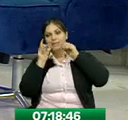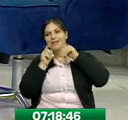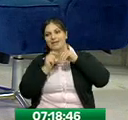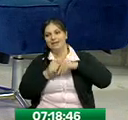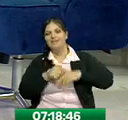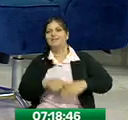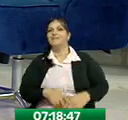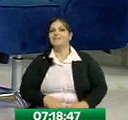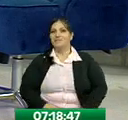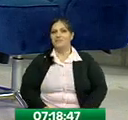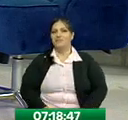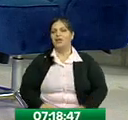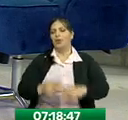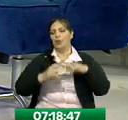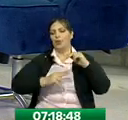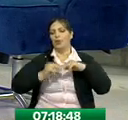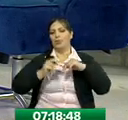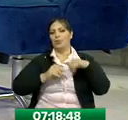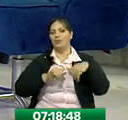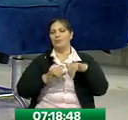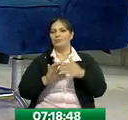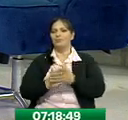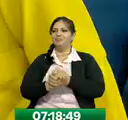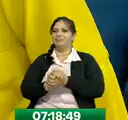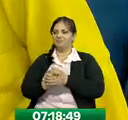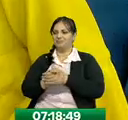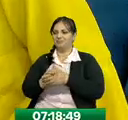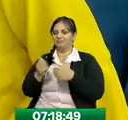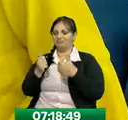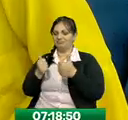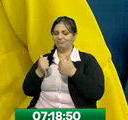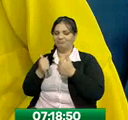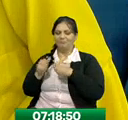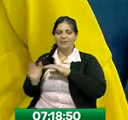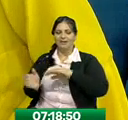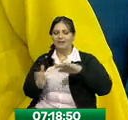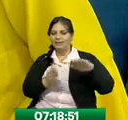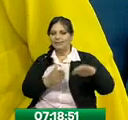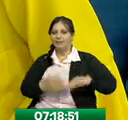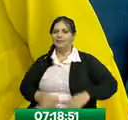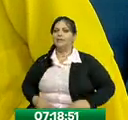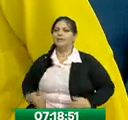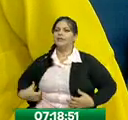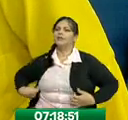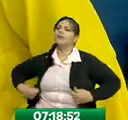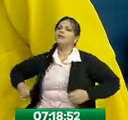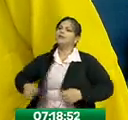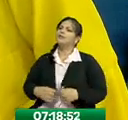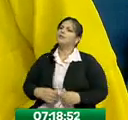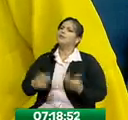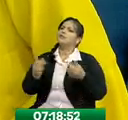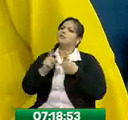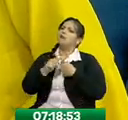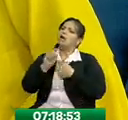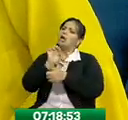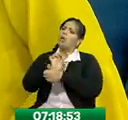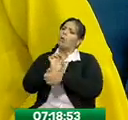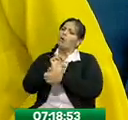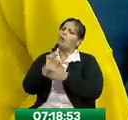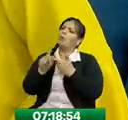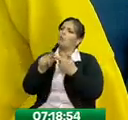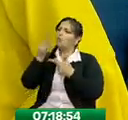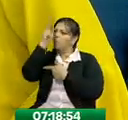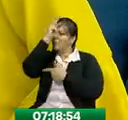muchísimo el interés y la alegría de los ecuatorianos. La posibilidad de convertirnos junto a Perú y Colombia en